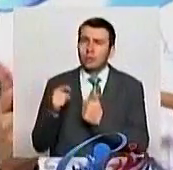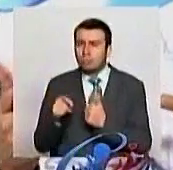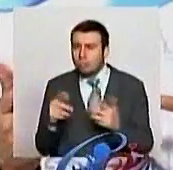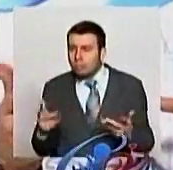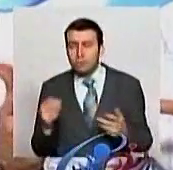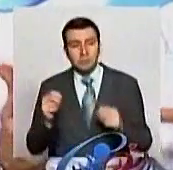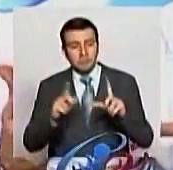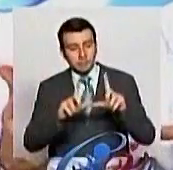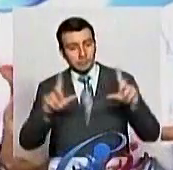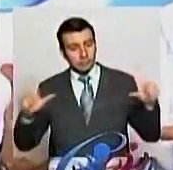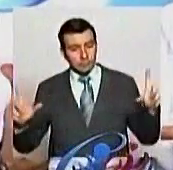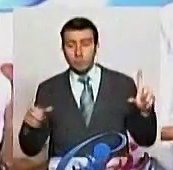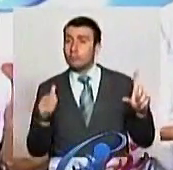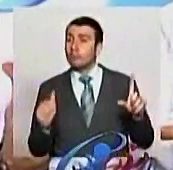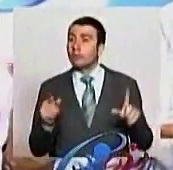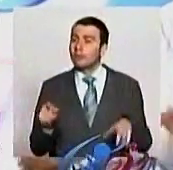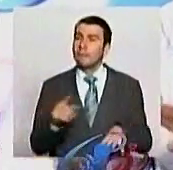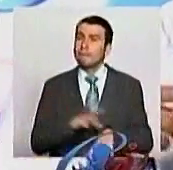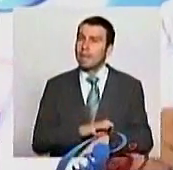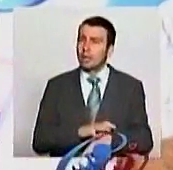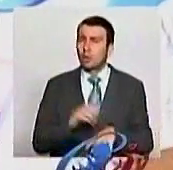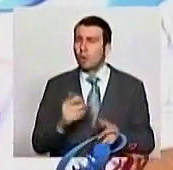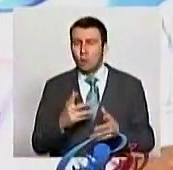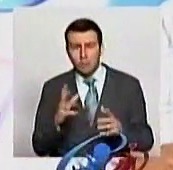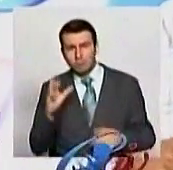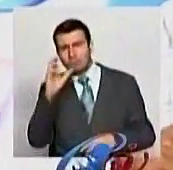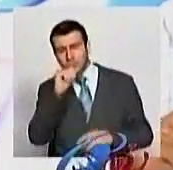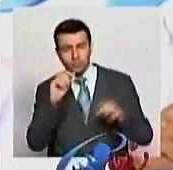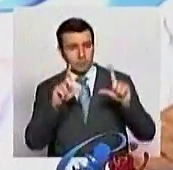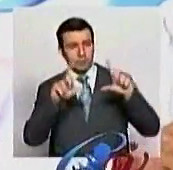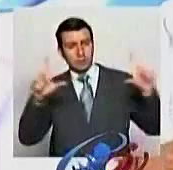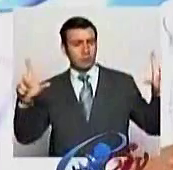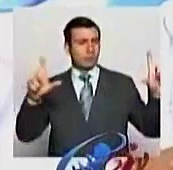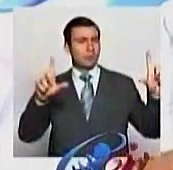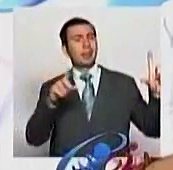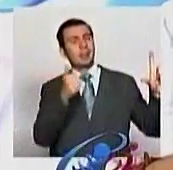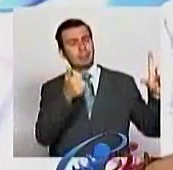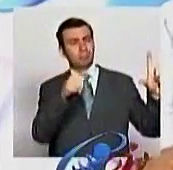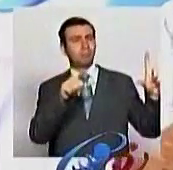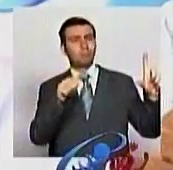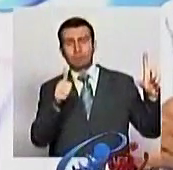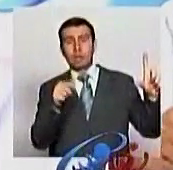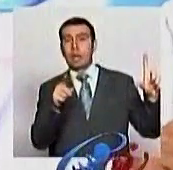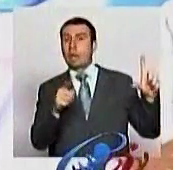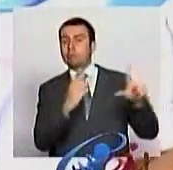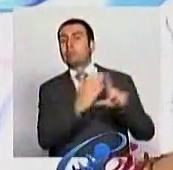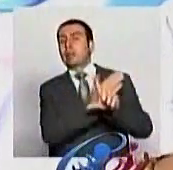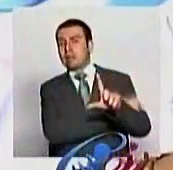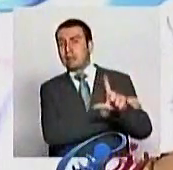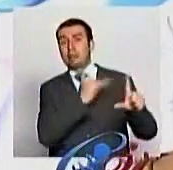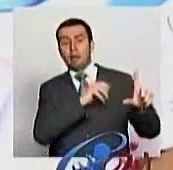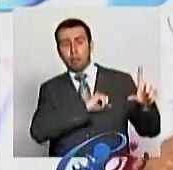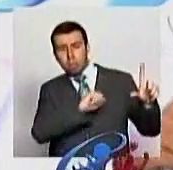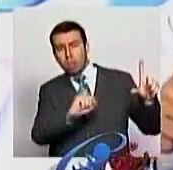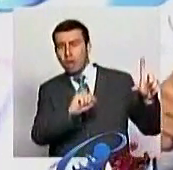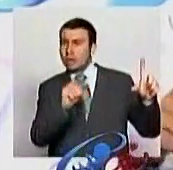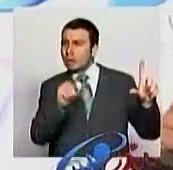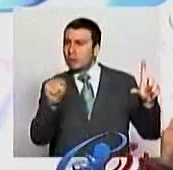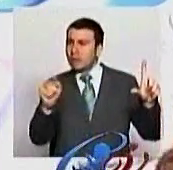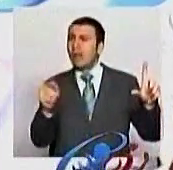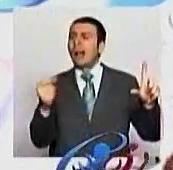el médico puede interpretar arritmias, preinfartos, infartos